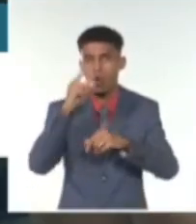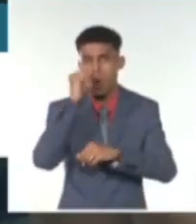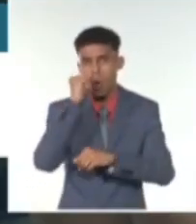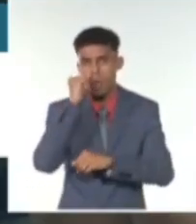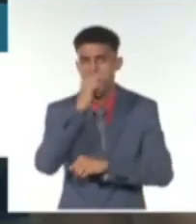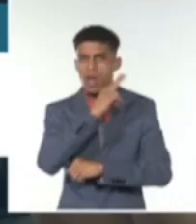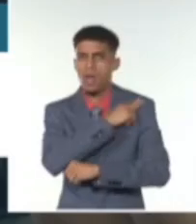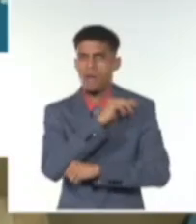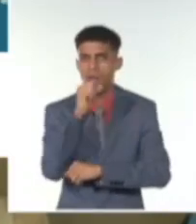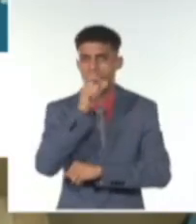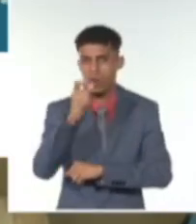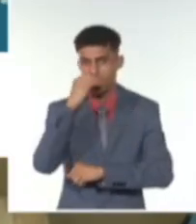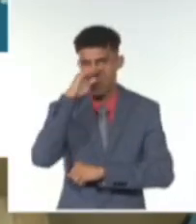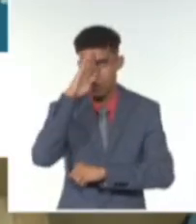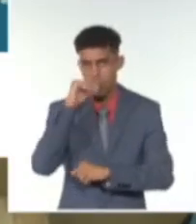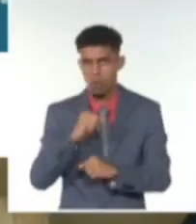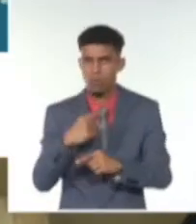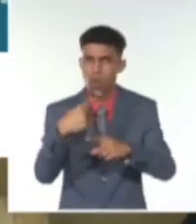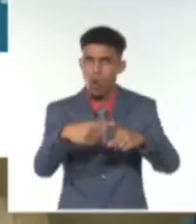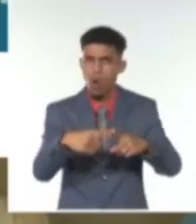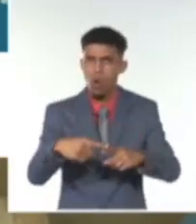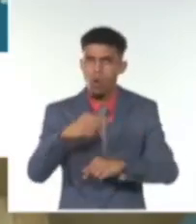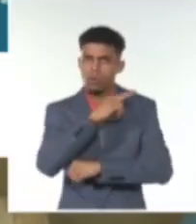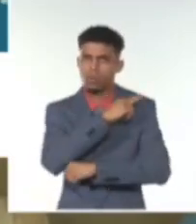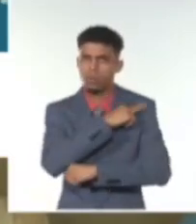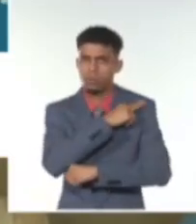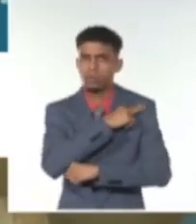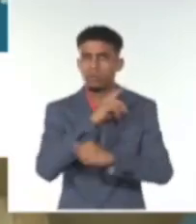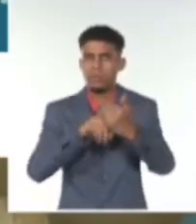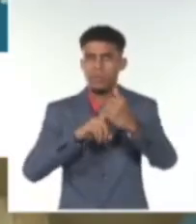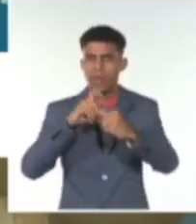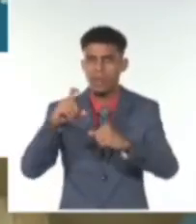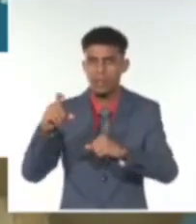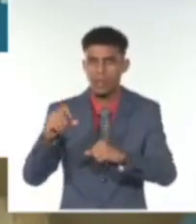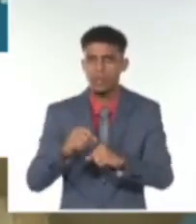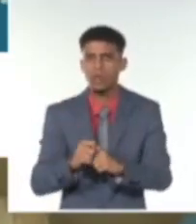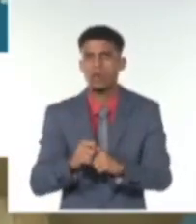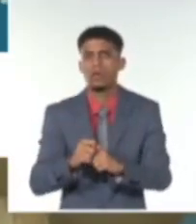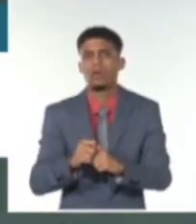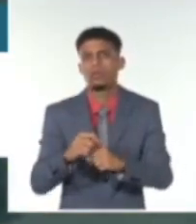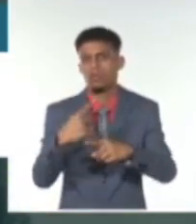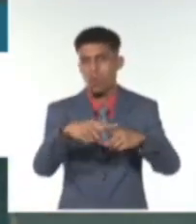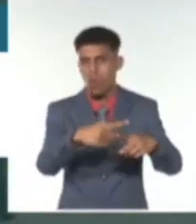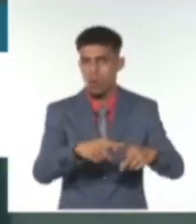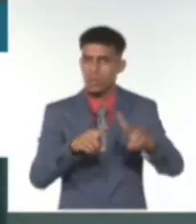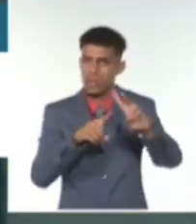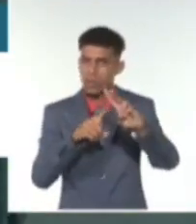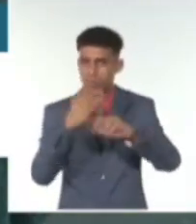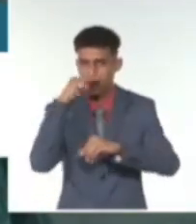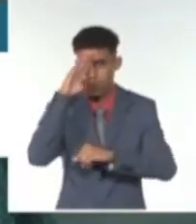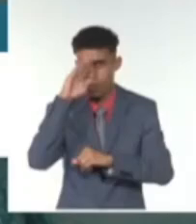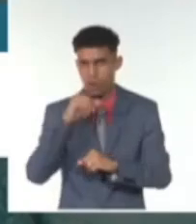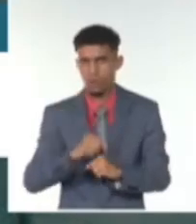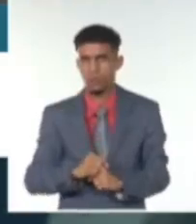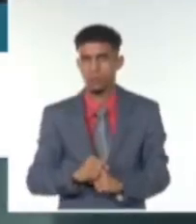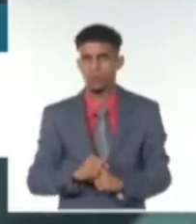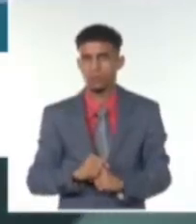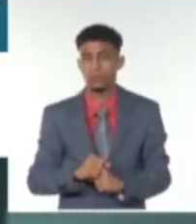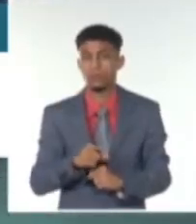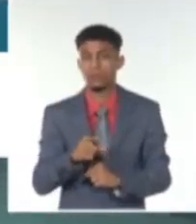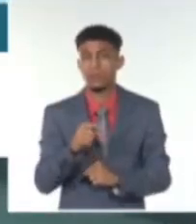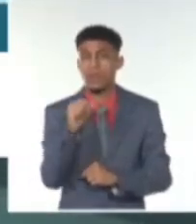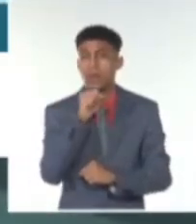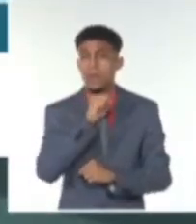dirigentes del partido, el gobierno, el Instituto de Información y Comunicación Social y otras instituciones. En las categorías de prensa impresa